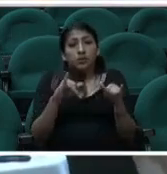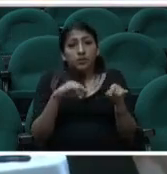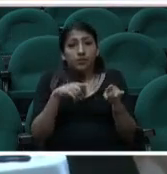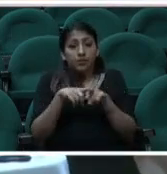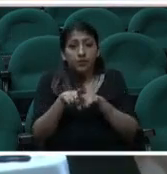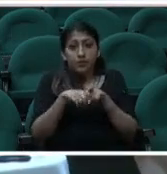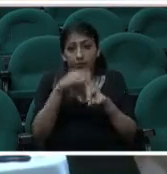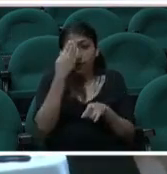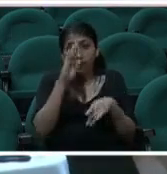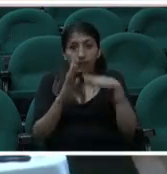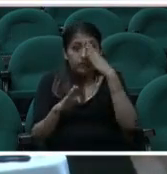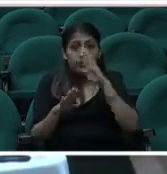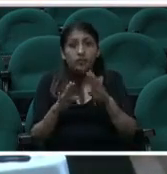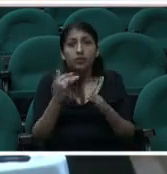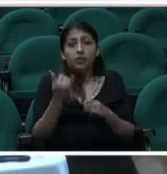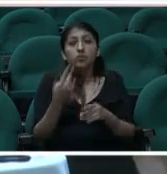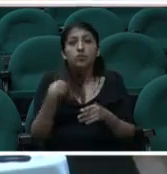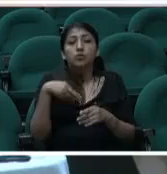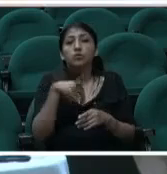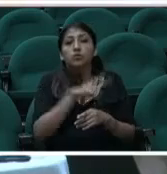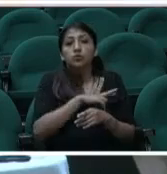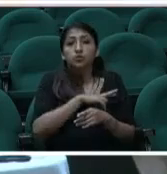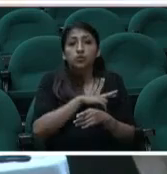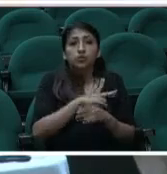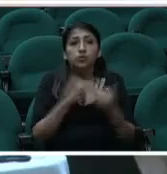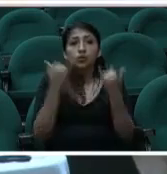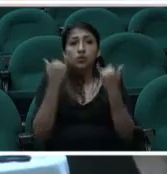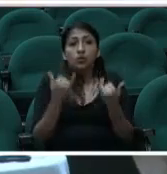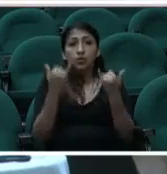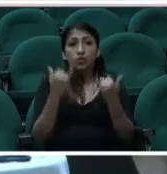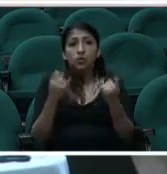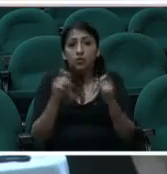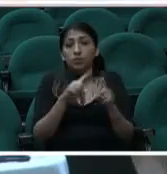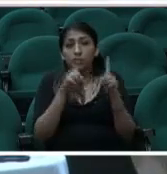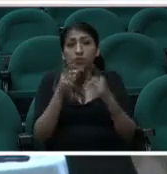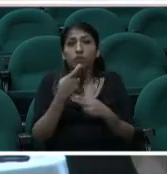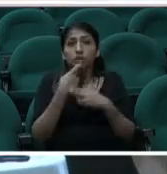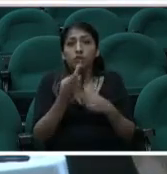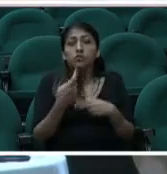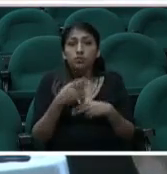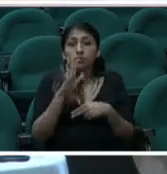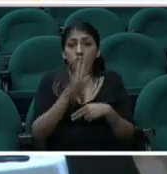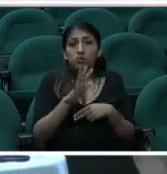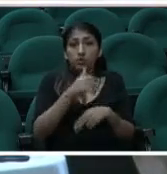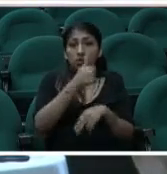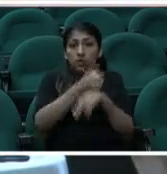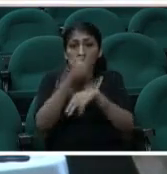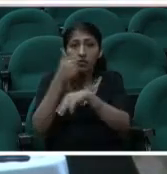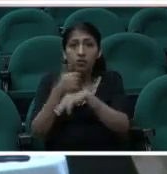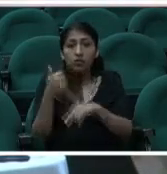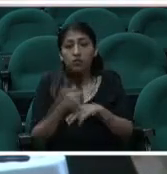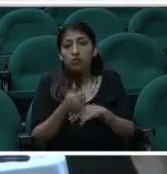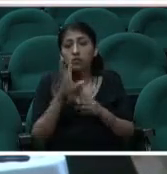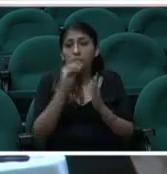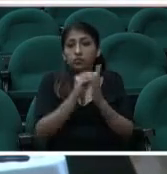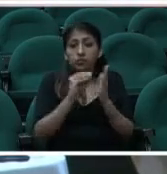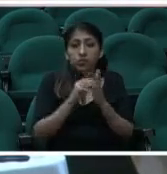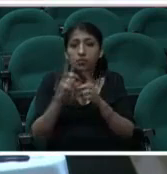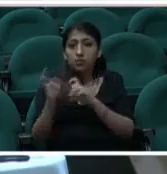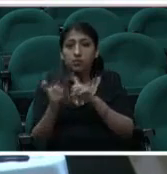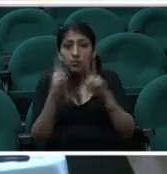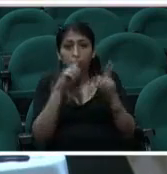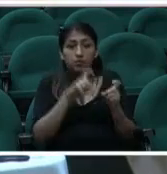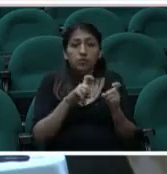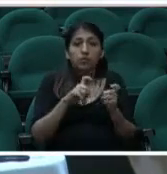debate frente a frente para quienes están con nosotros estamos ahora en la pregunta y respuesta de los candidatos que se formulan y se